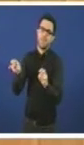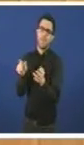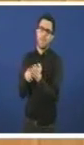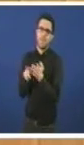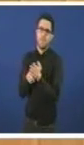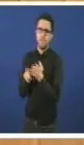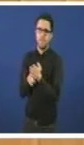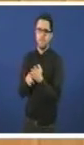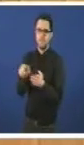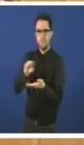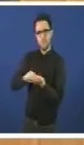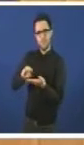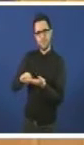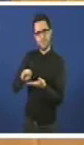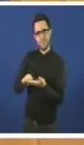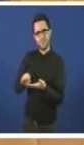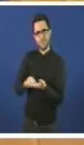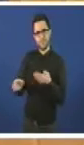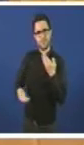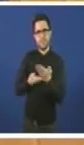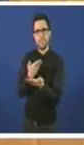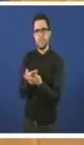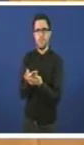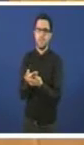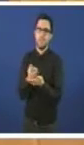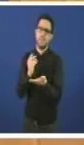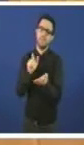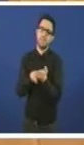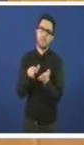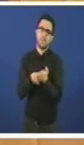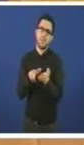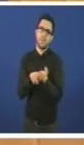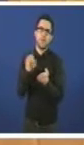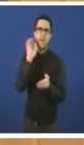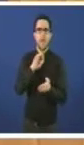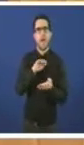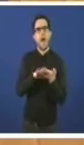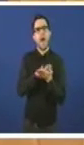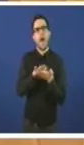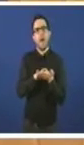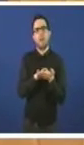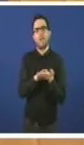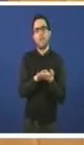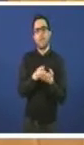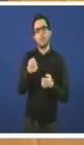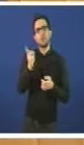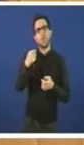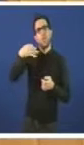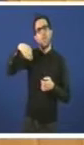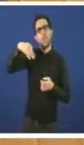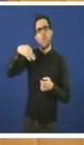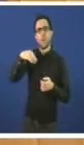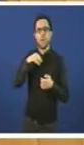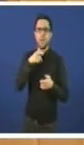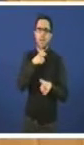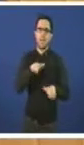tienen amabilidad de dele la presentada por bloque nacionalista galego no es cierto que fale del monolingüismo nun ni siquiera un programa político de bloque